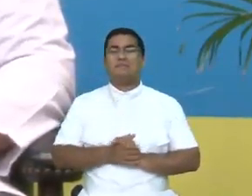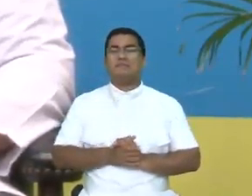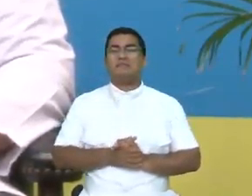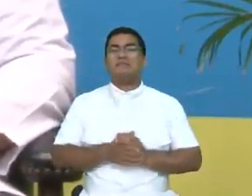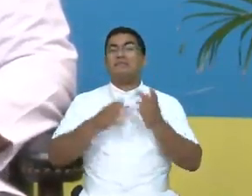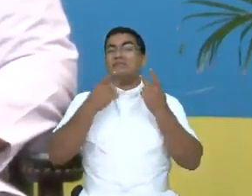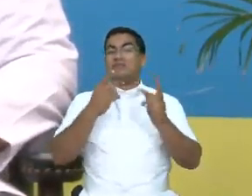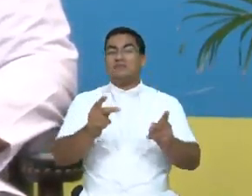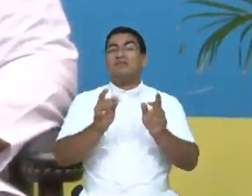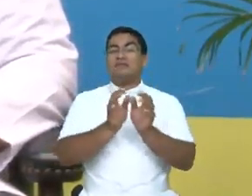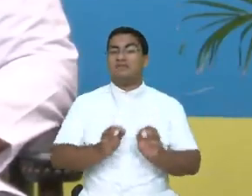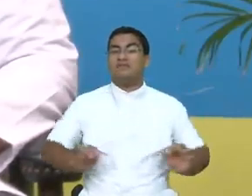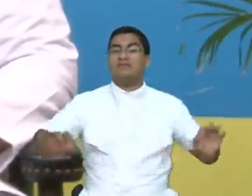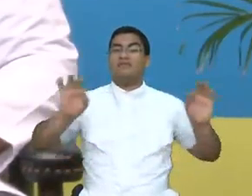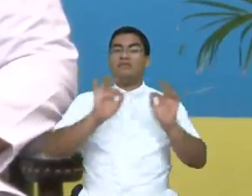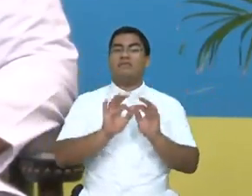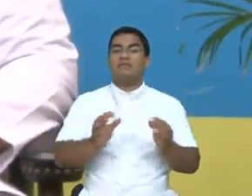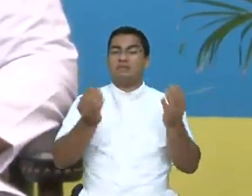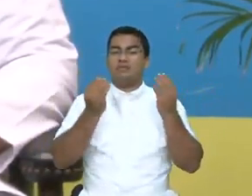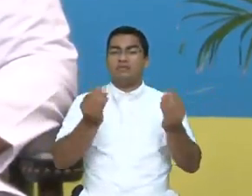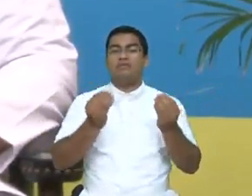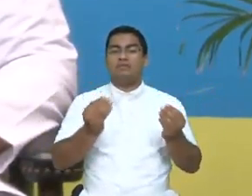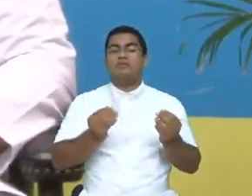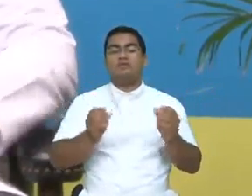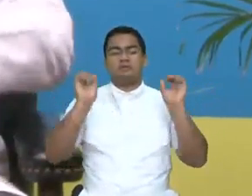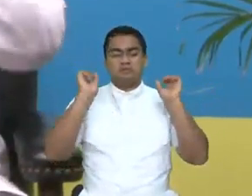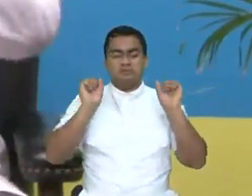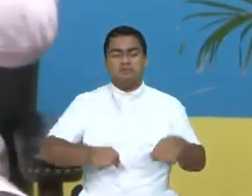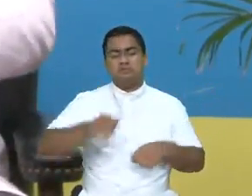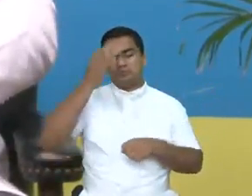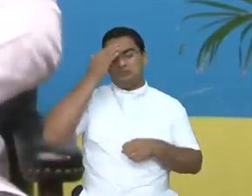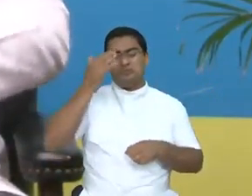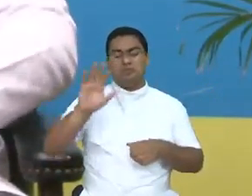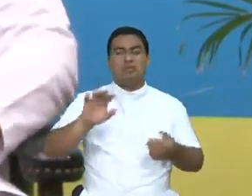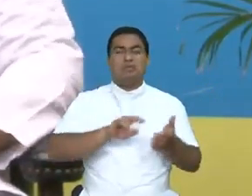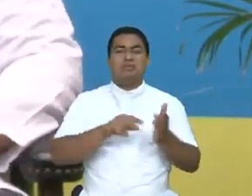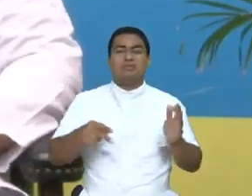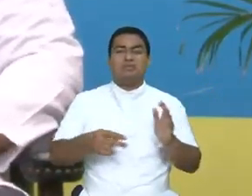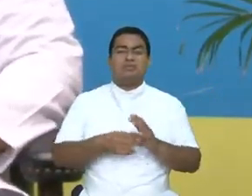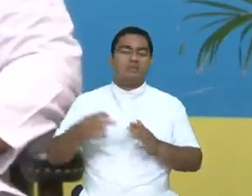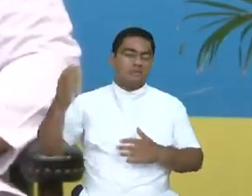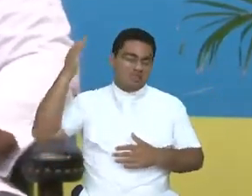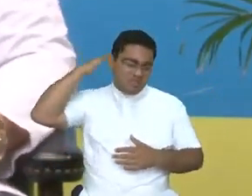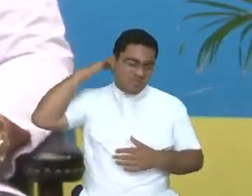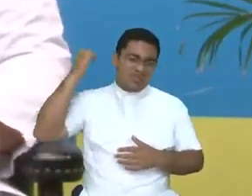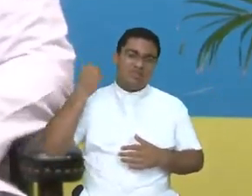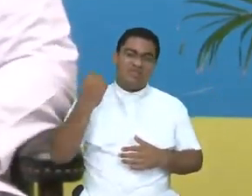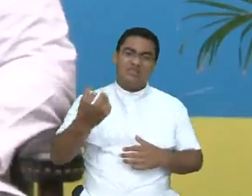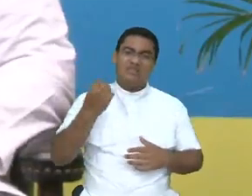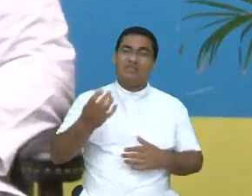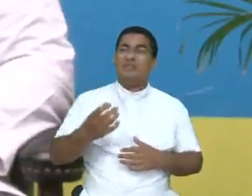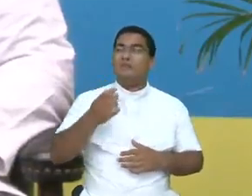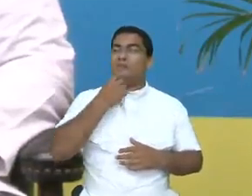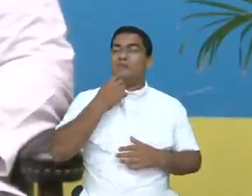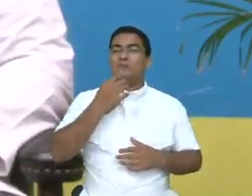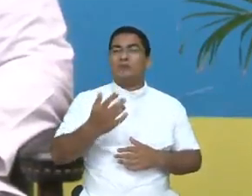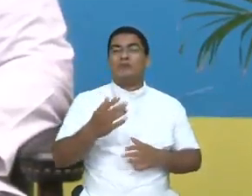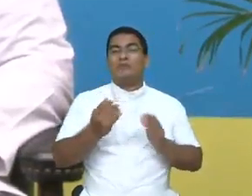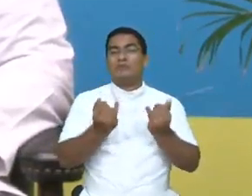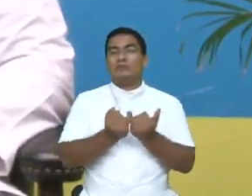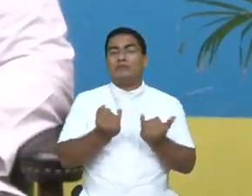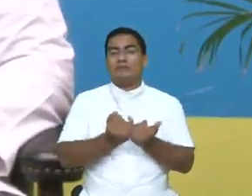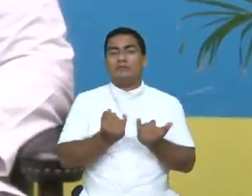lo más importante es que el paciente sepa que es lo que le causa ese dolor, porque la mayoría pues son transitorias,